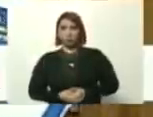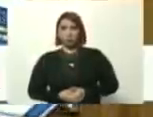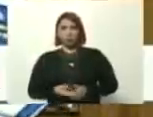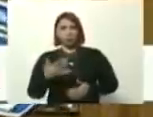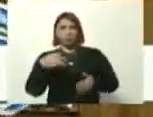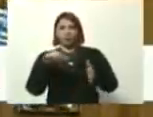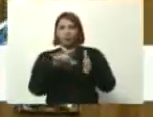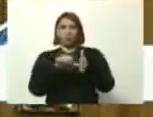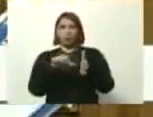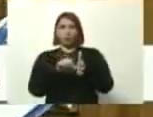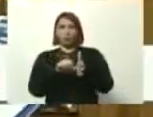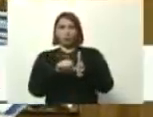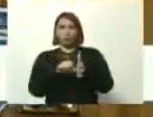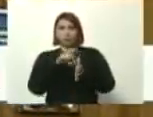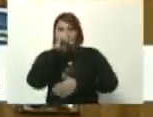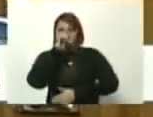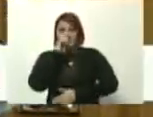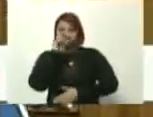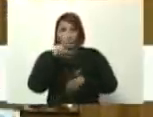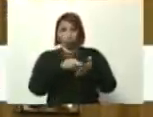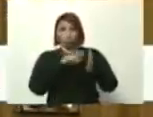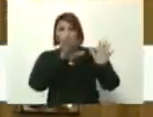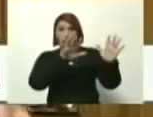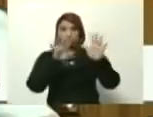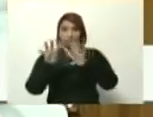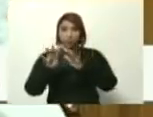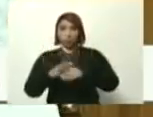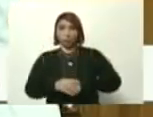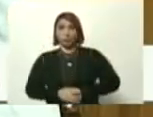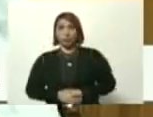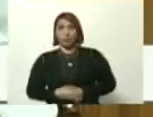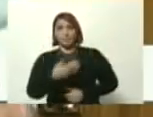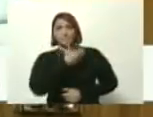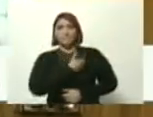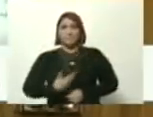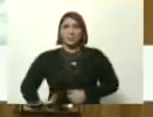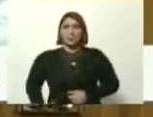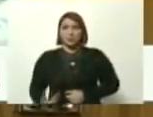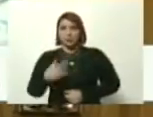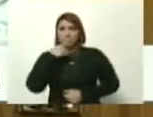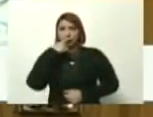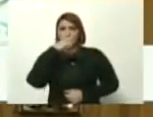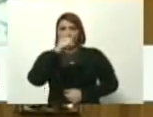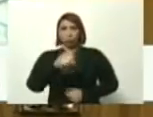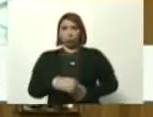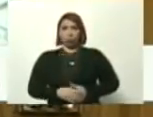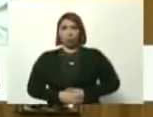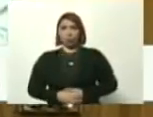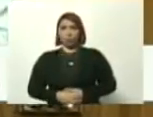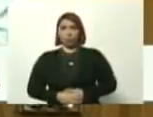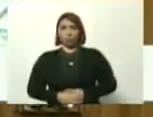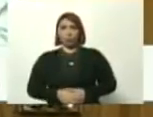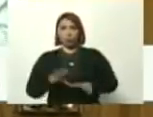donde en el año 2019 el presidente Nicolás Maduro tomó una decisión